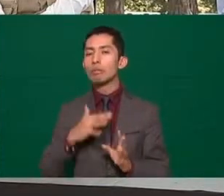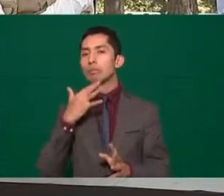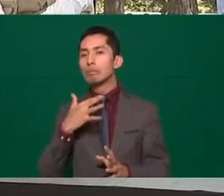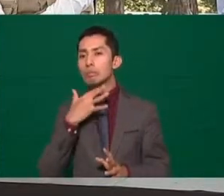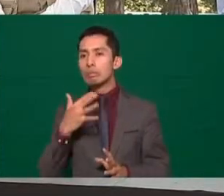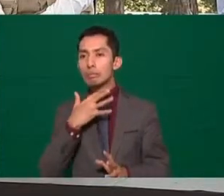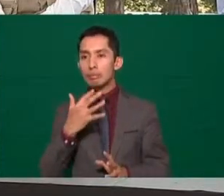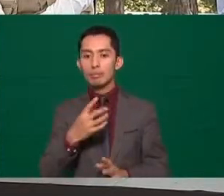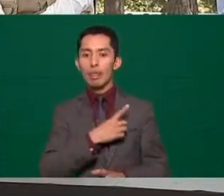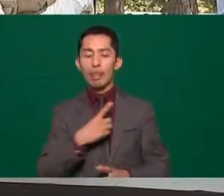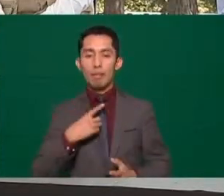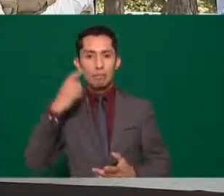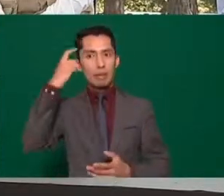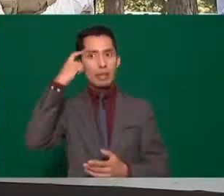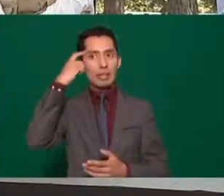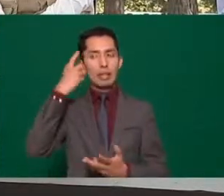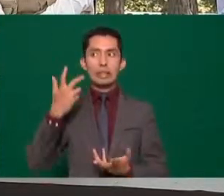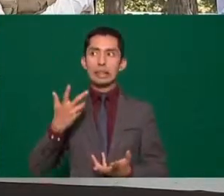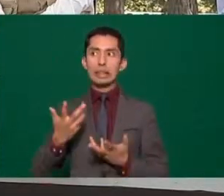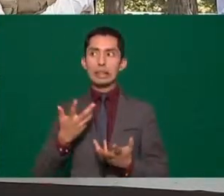debía desaparecer el Estado?